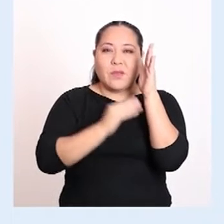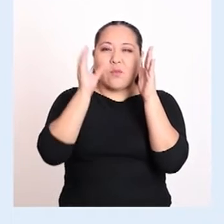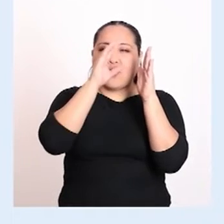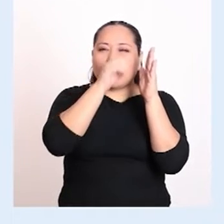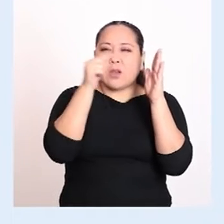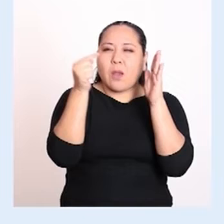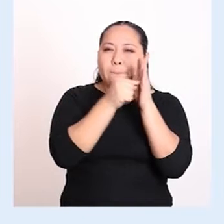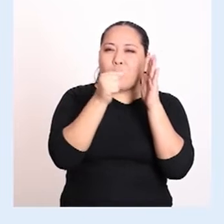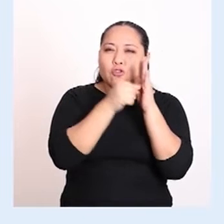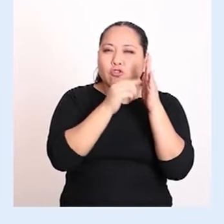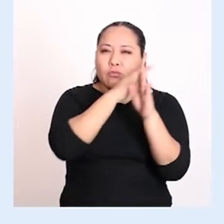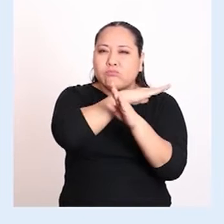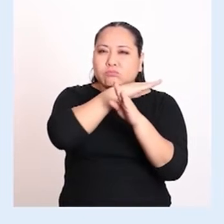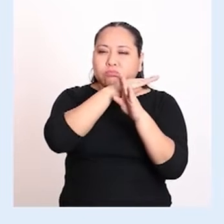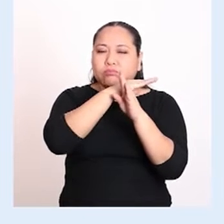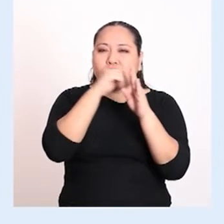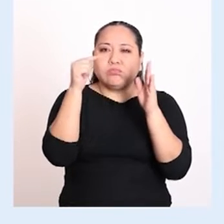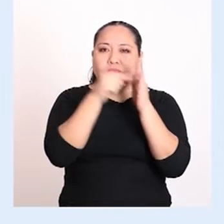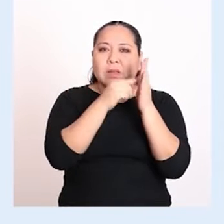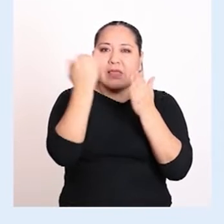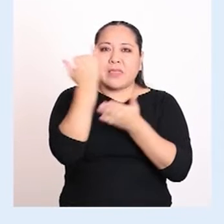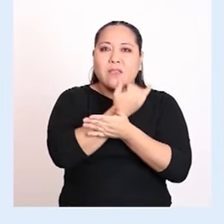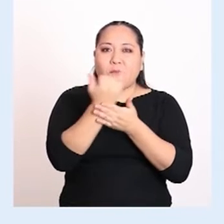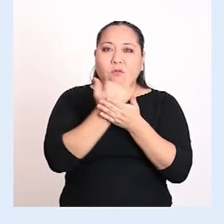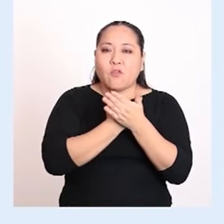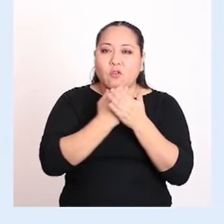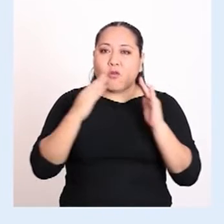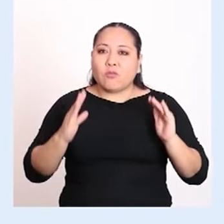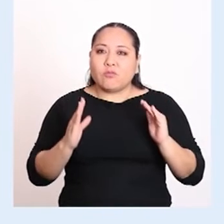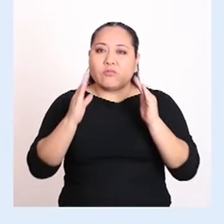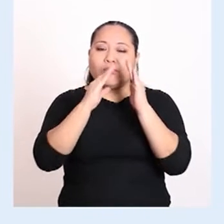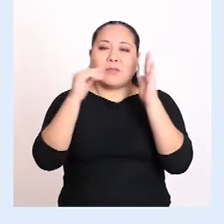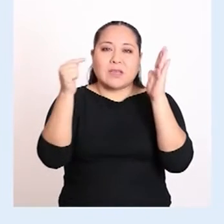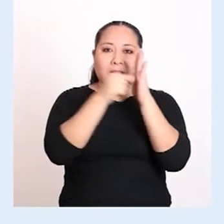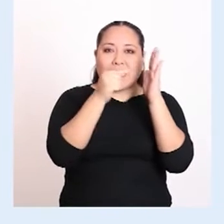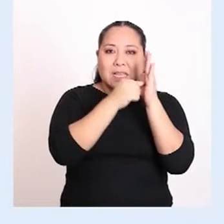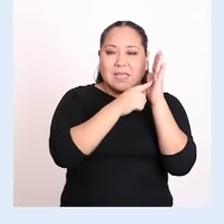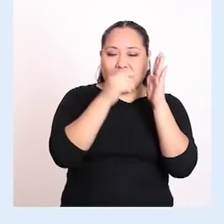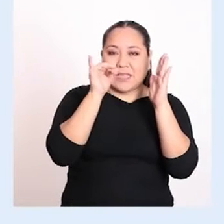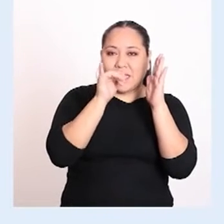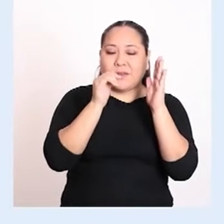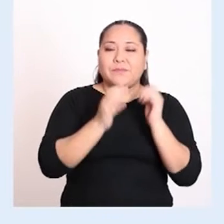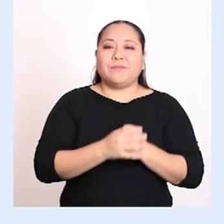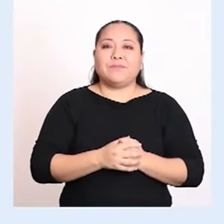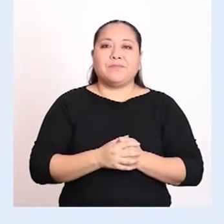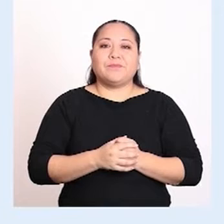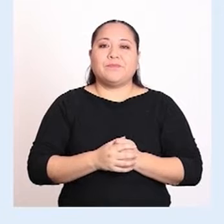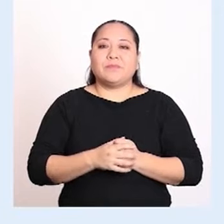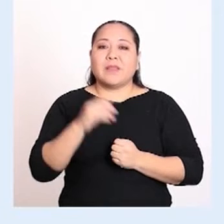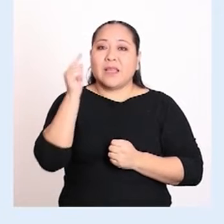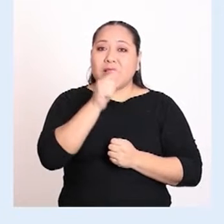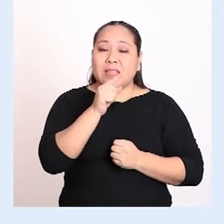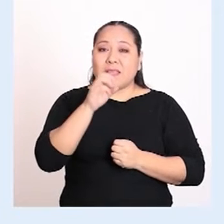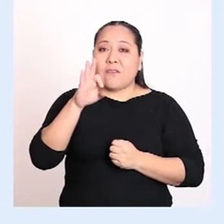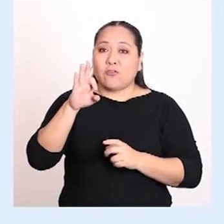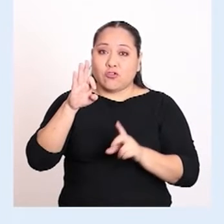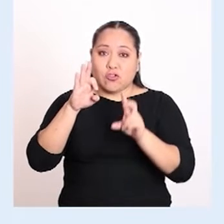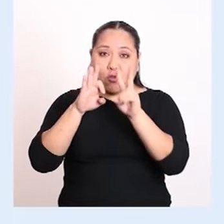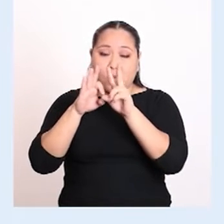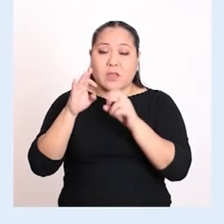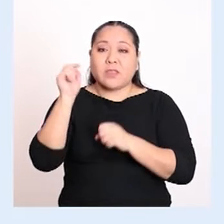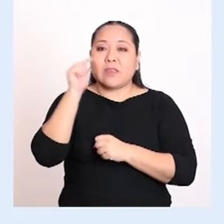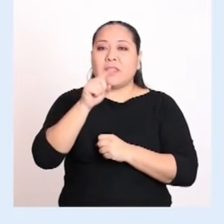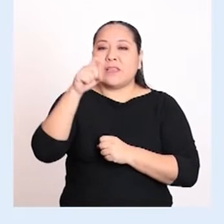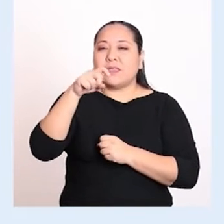buscaremos el punto de corte entre la gráfica y el eje Y. Para ello, en la función cuadrática